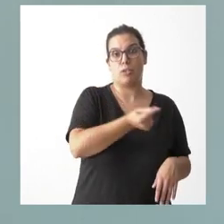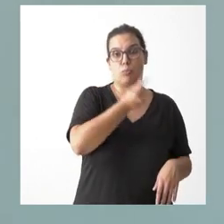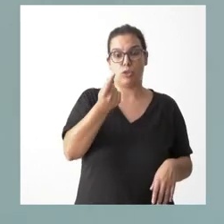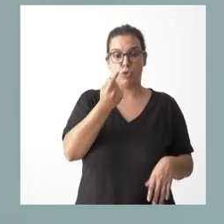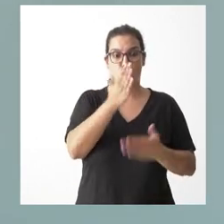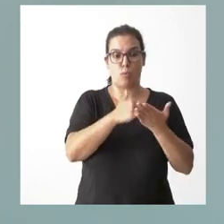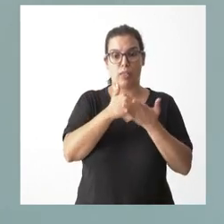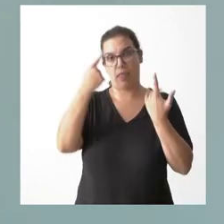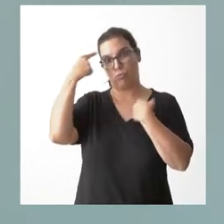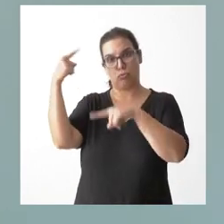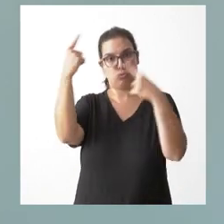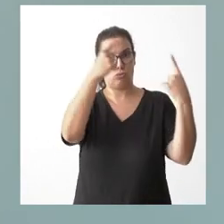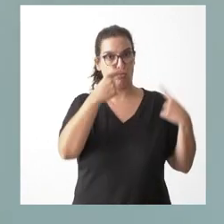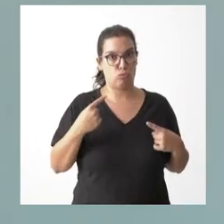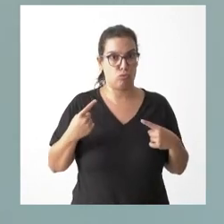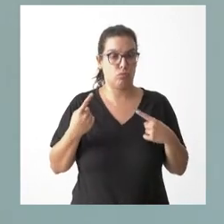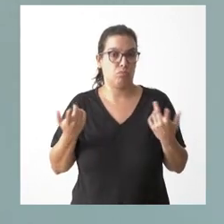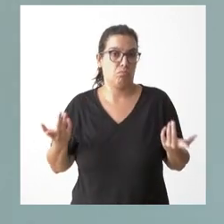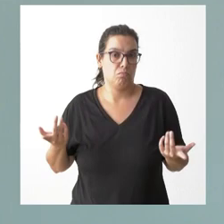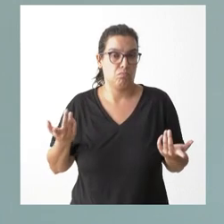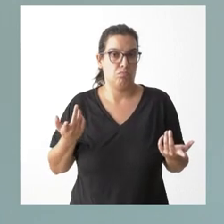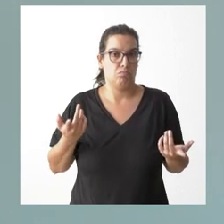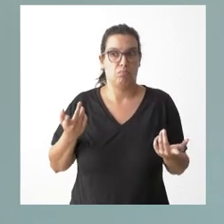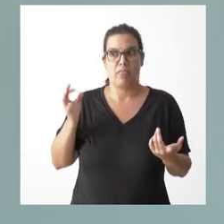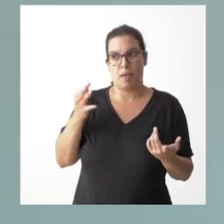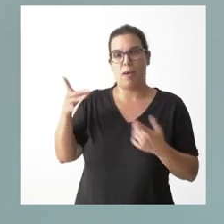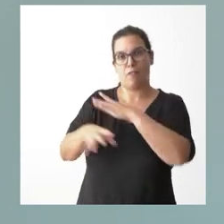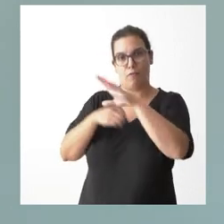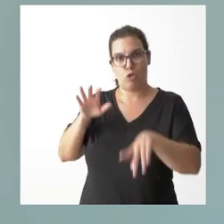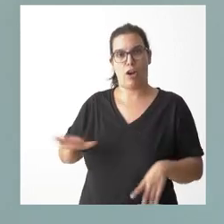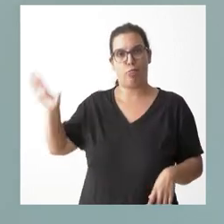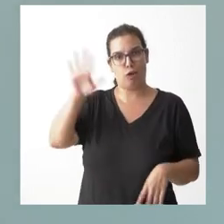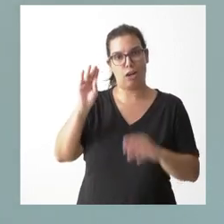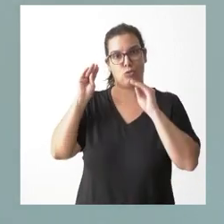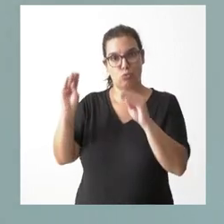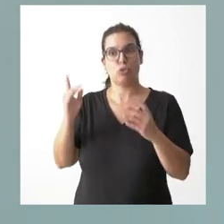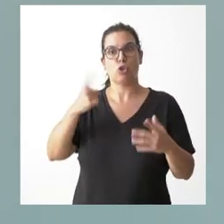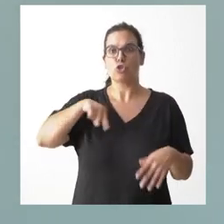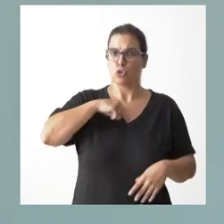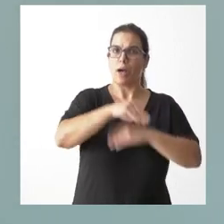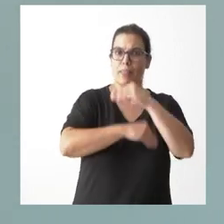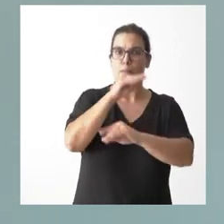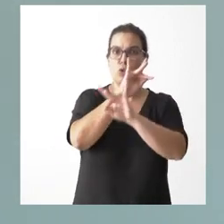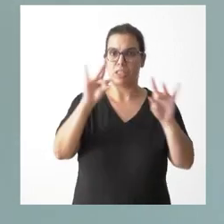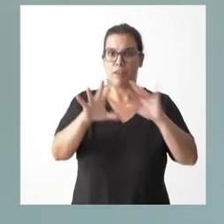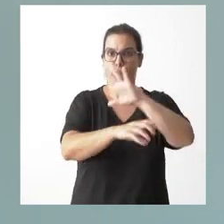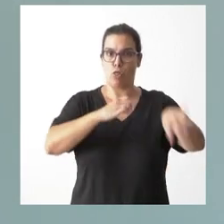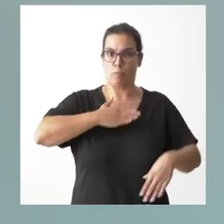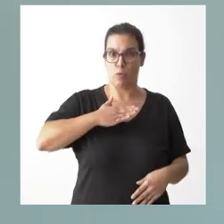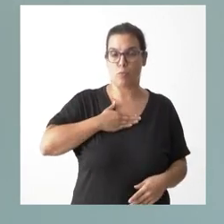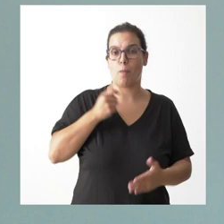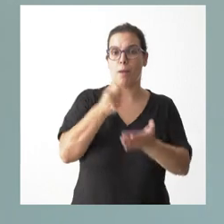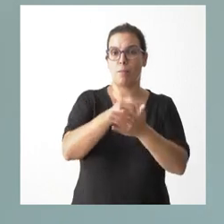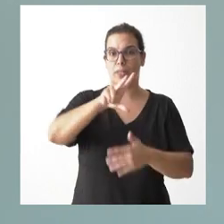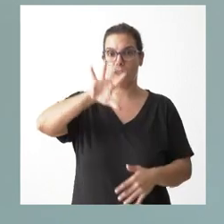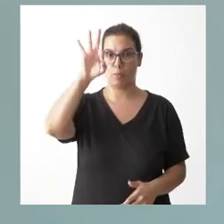comunidades autónomas, quitándolo de algunas cuentas que tenemos las comunidades autónomas, y no con fondos de ámbito nacional. Por tanto, nosotros sí lo vamos a hacer, con fondos propios se va a aplicar este